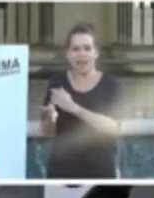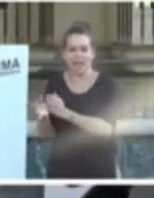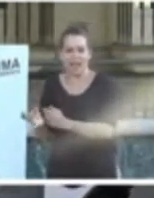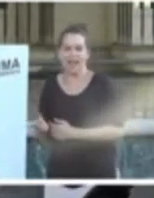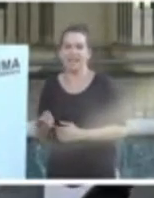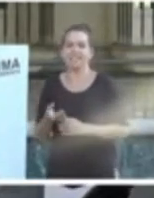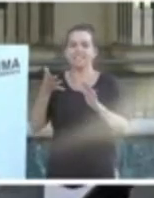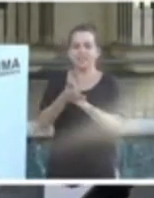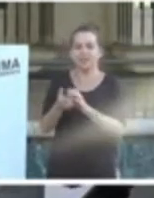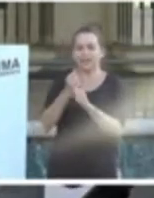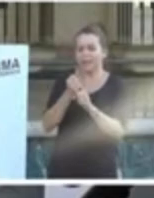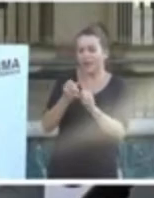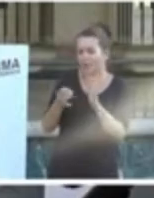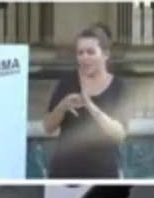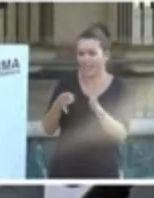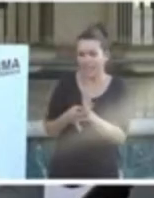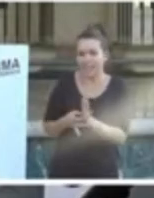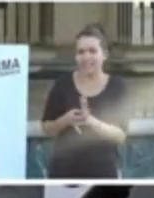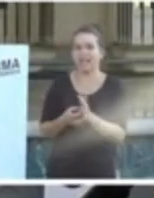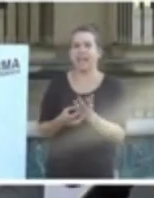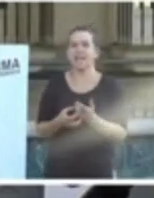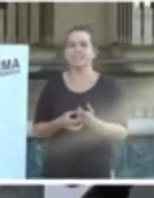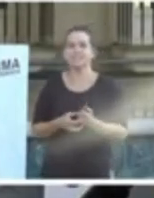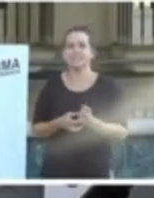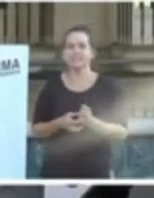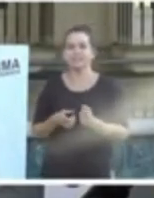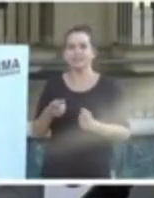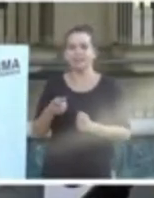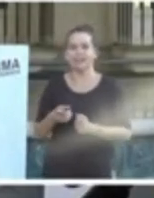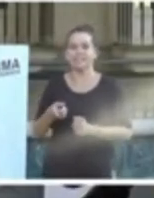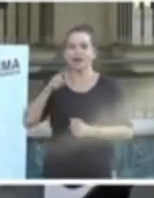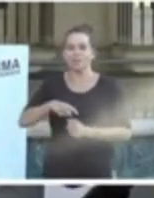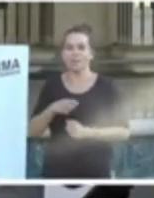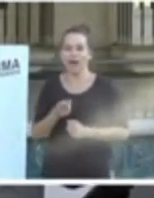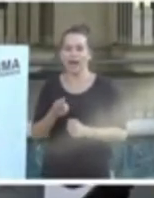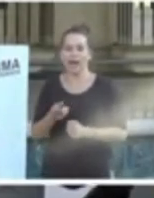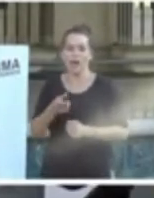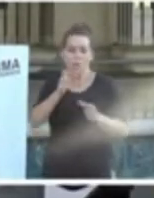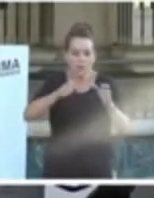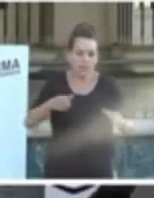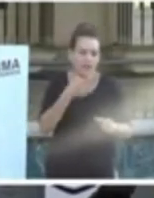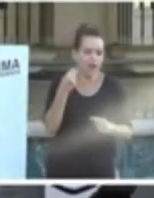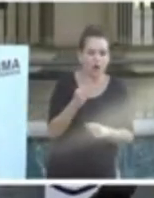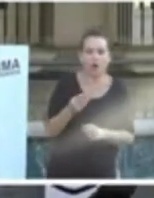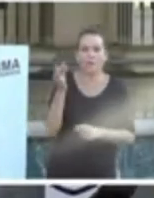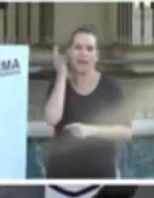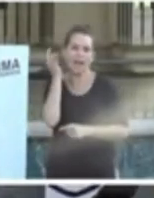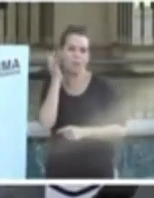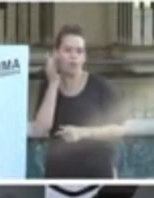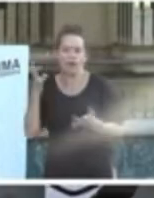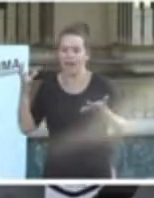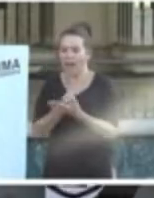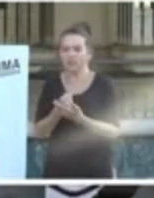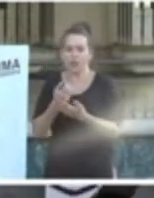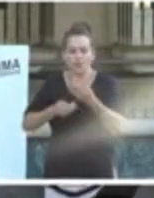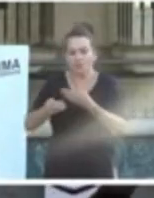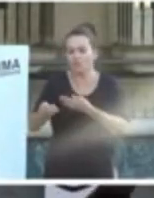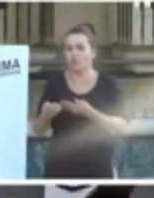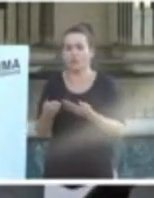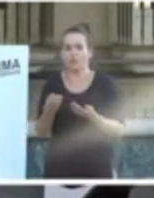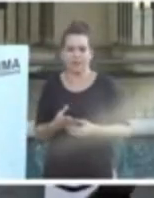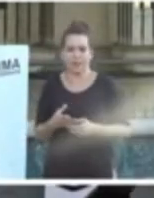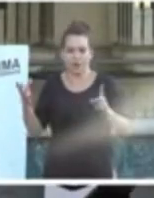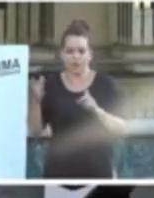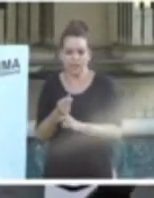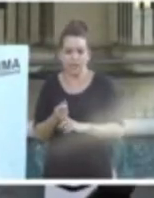digno a los jóvenes a todas las mujeres a todas las personas más vulnerables de este país y la derecha que es lo que hace mientras